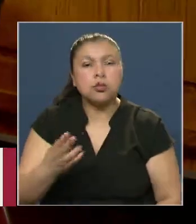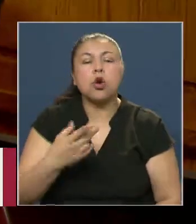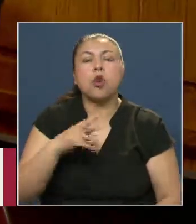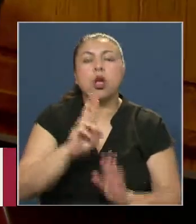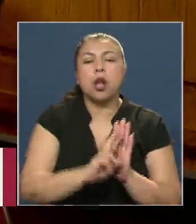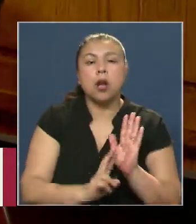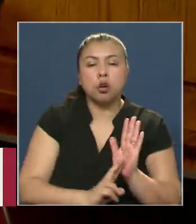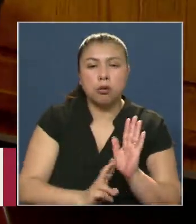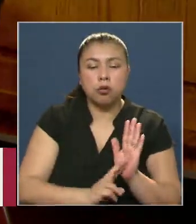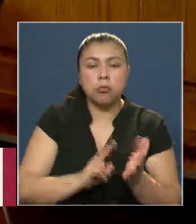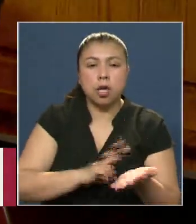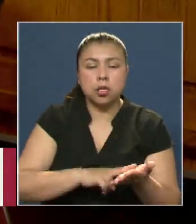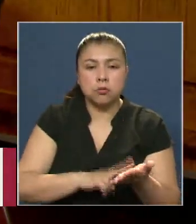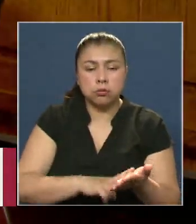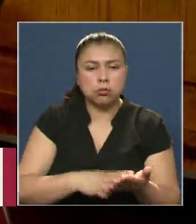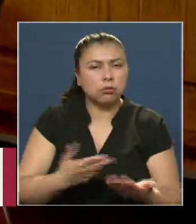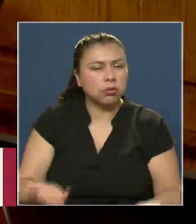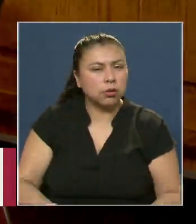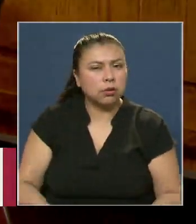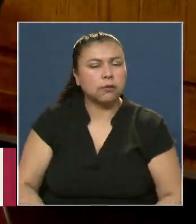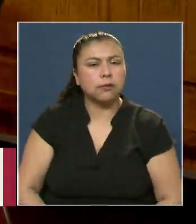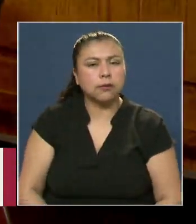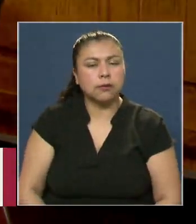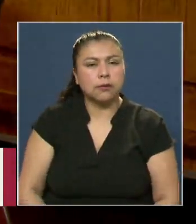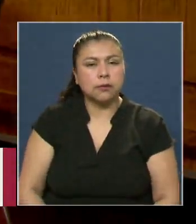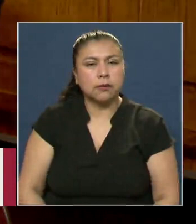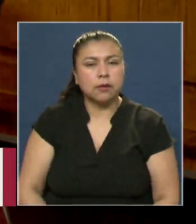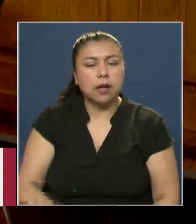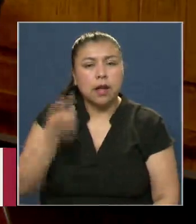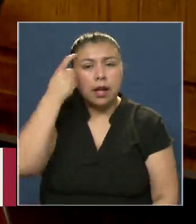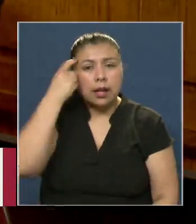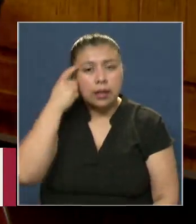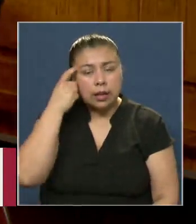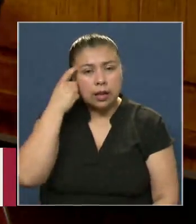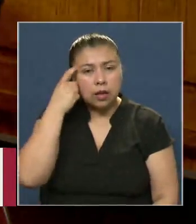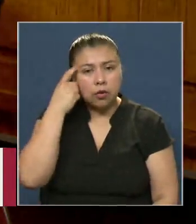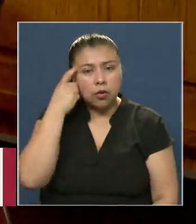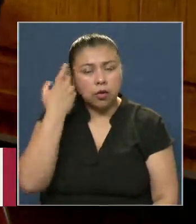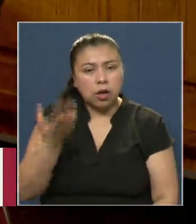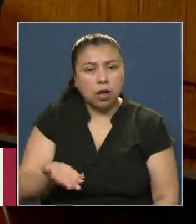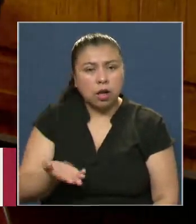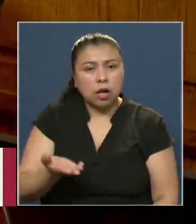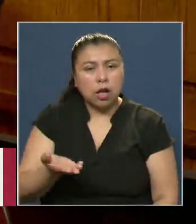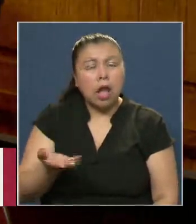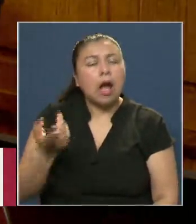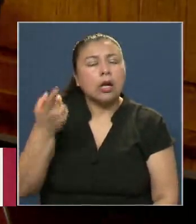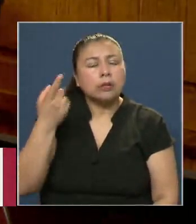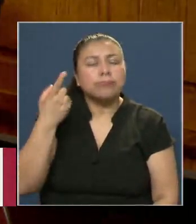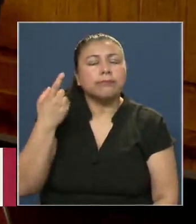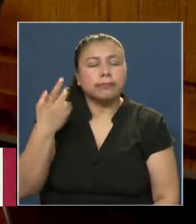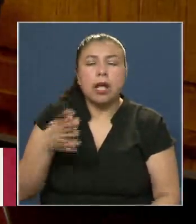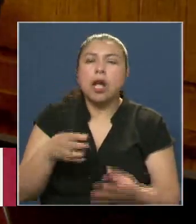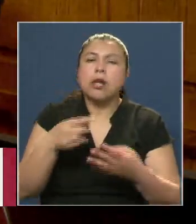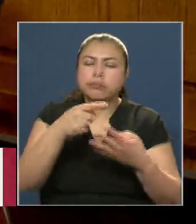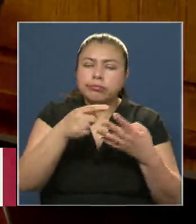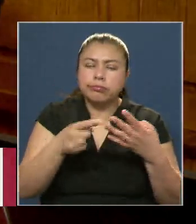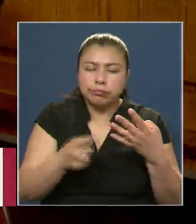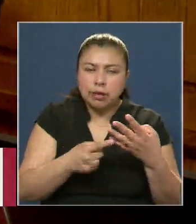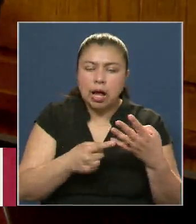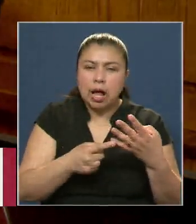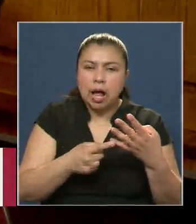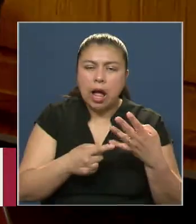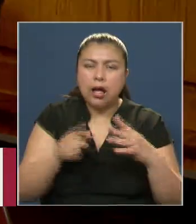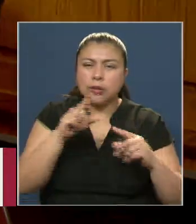debiera abordar. Entonces, creo que hay hartas intenciones que falta